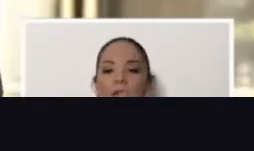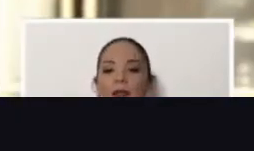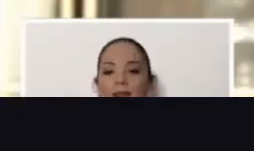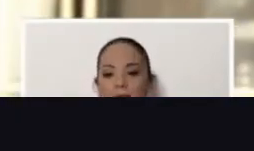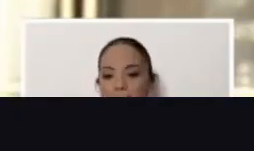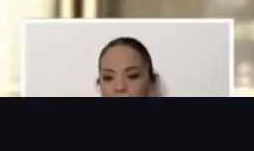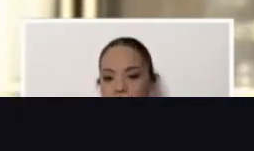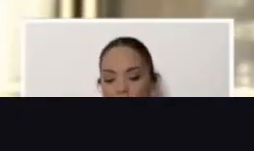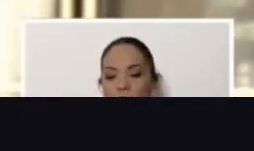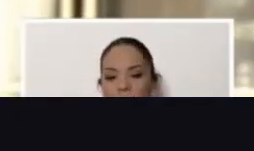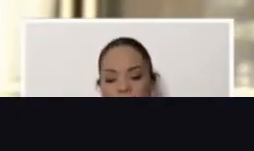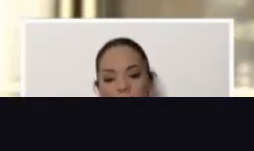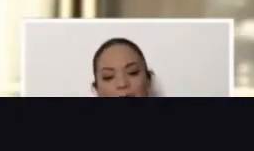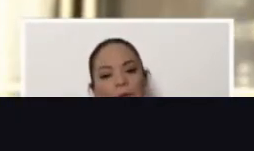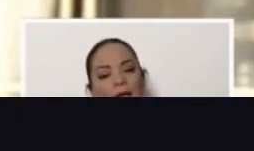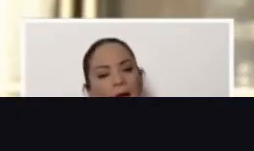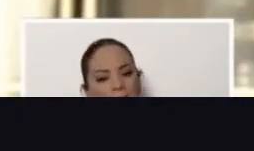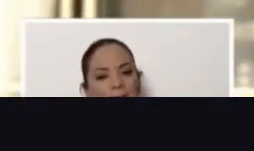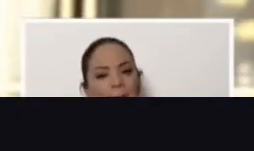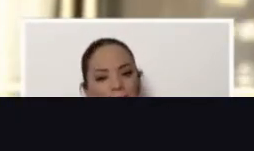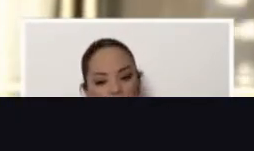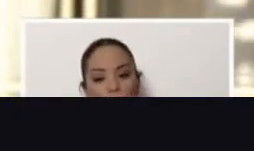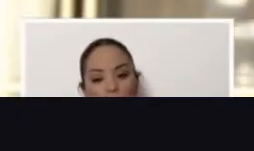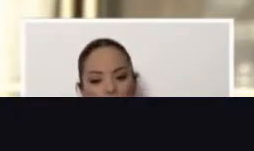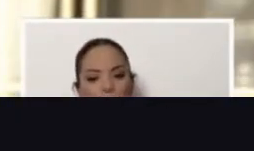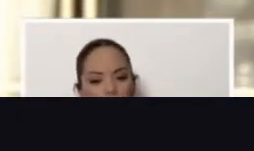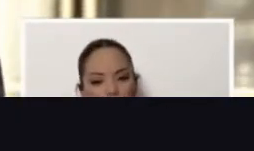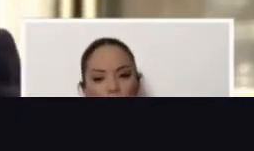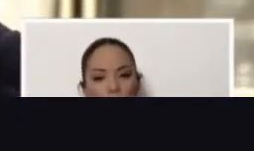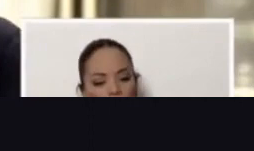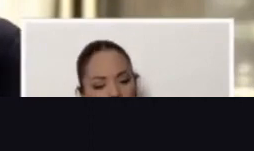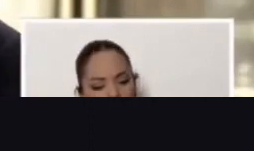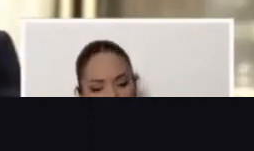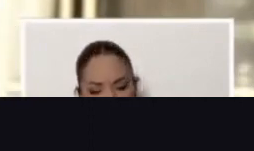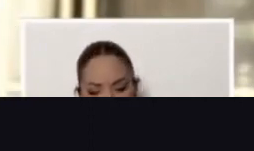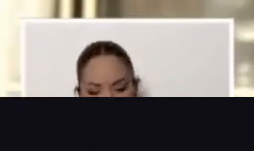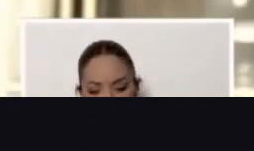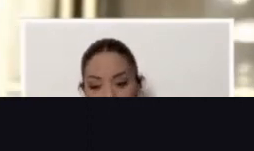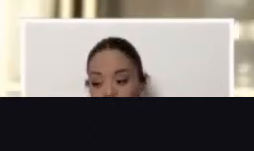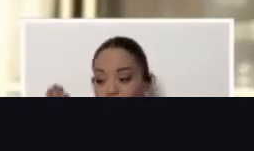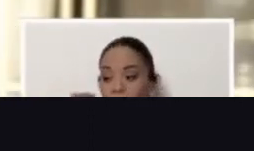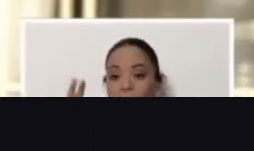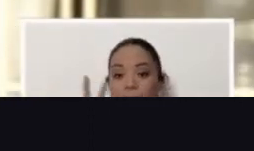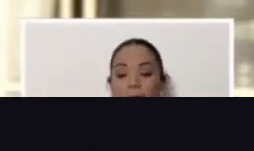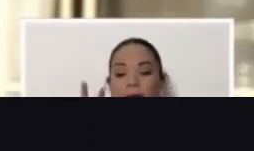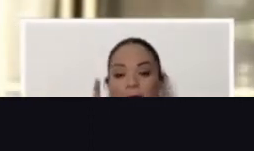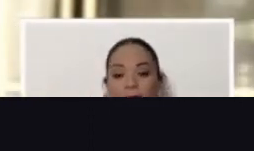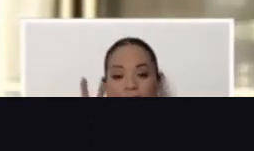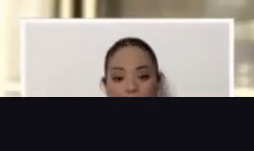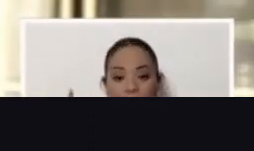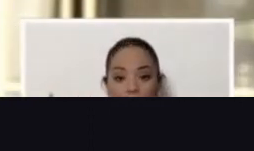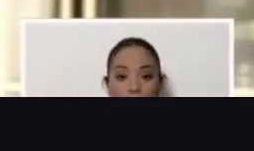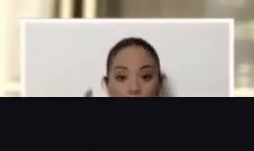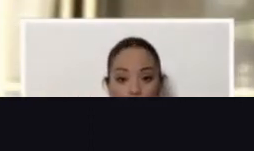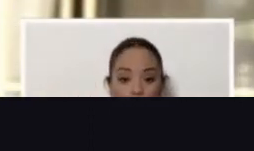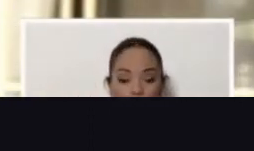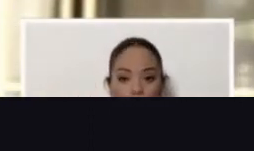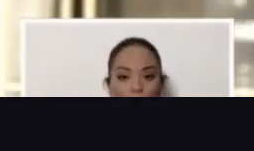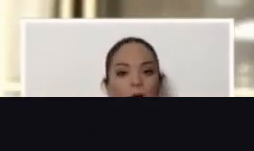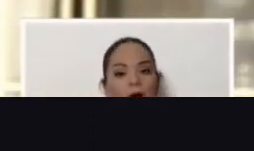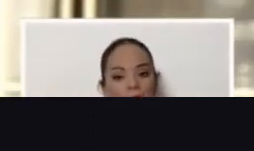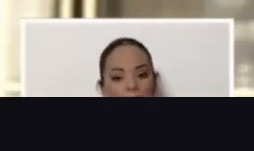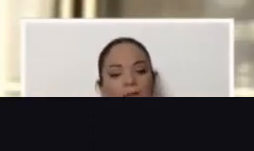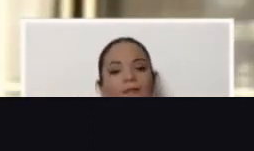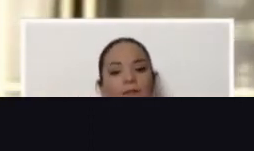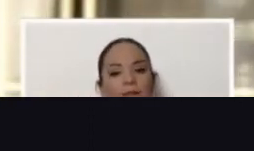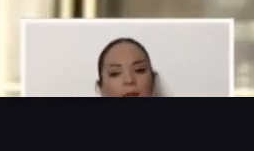Ante los hechos que arrojó la investigación de la auditoría interna, el pasado viernes 23 de junio se tomaron una